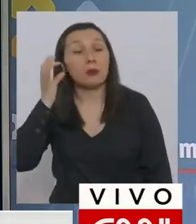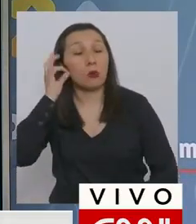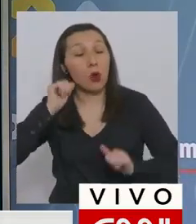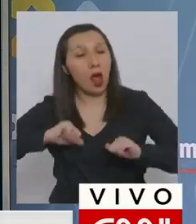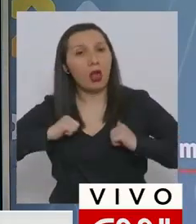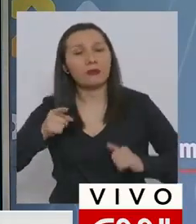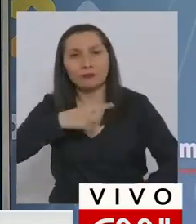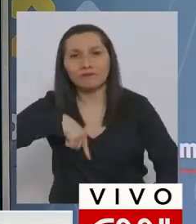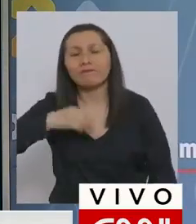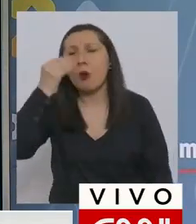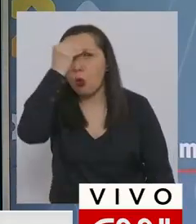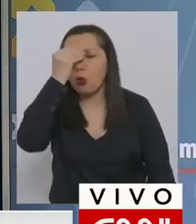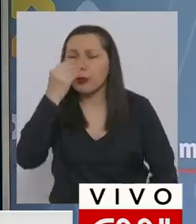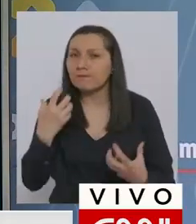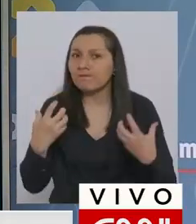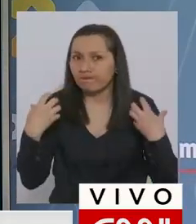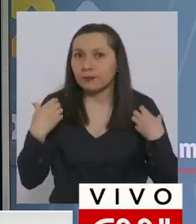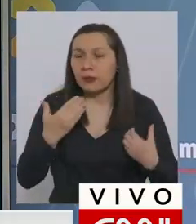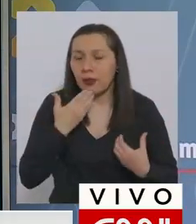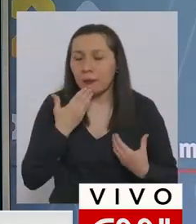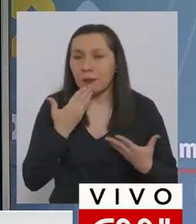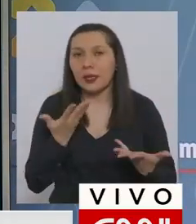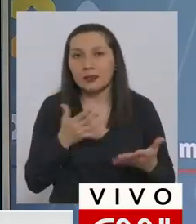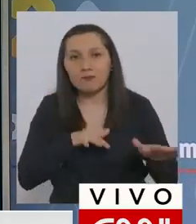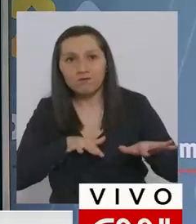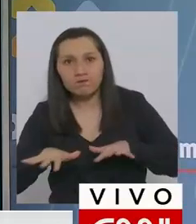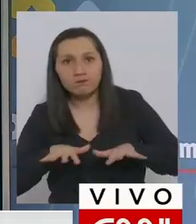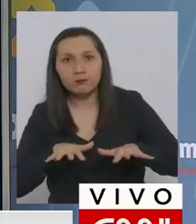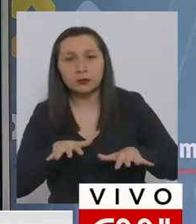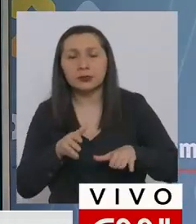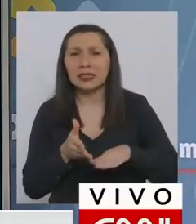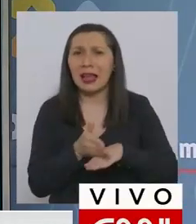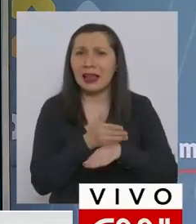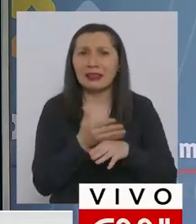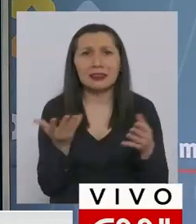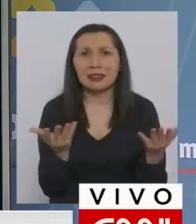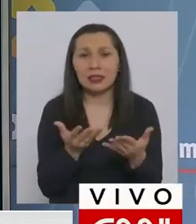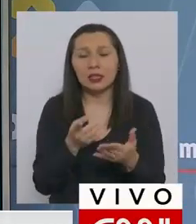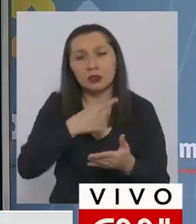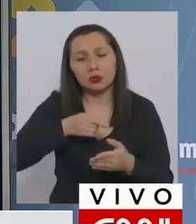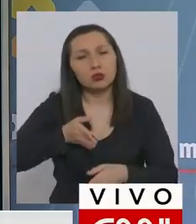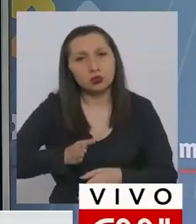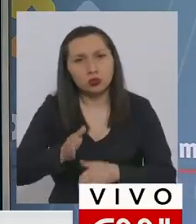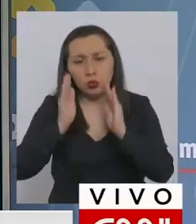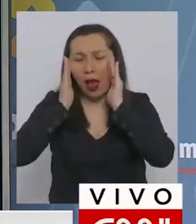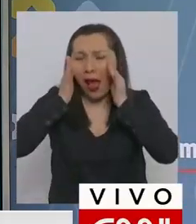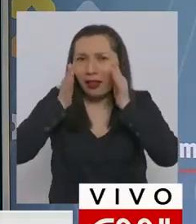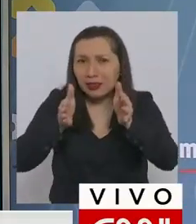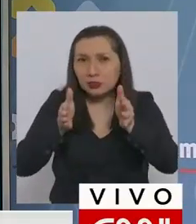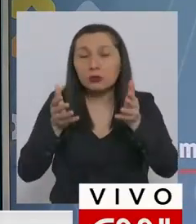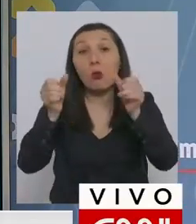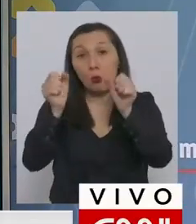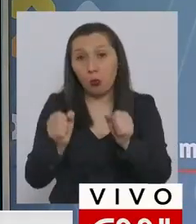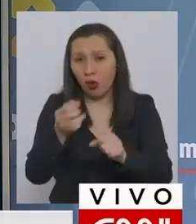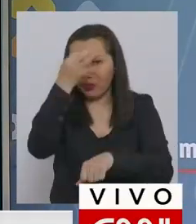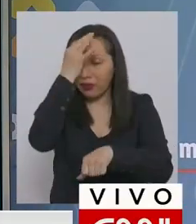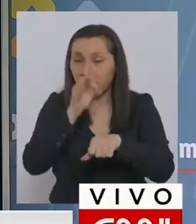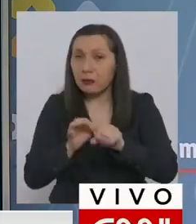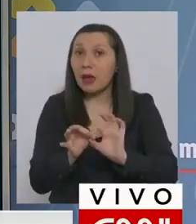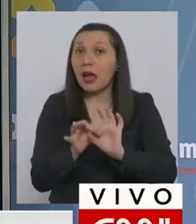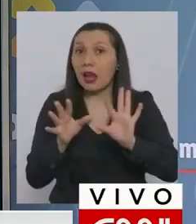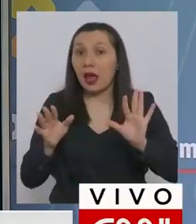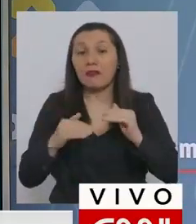su proceso de vacunación contra esta enfermedad con la vacuna CoronaVac del laboratorio Sinovac. El Instituto de Salud Pública